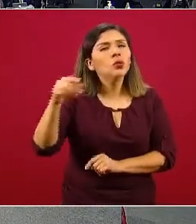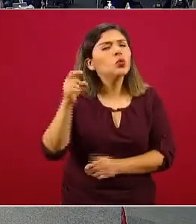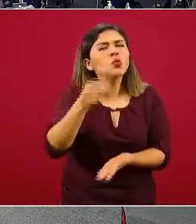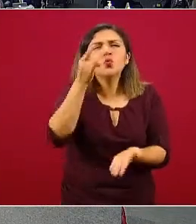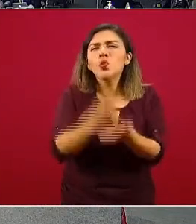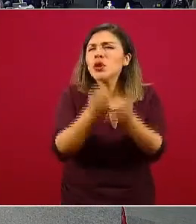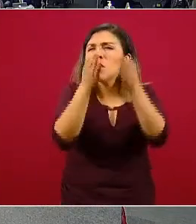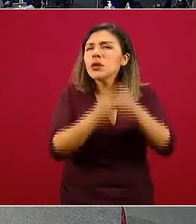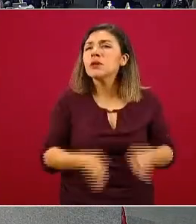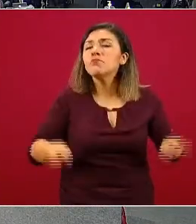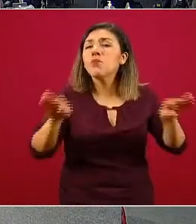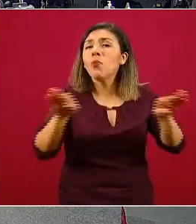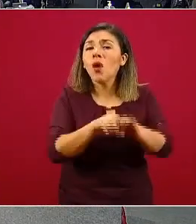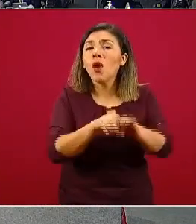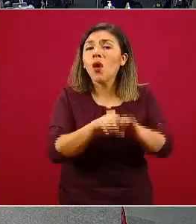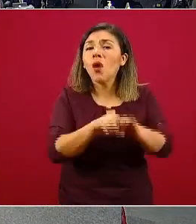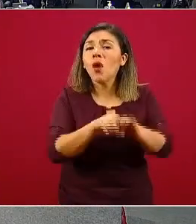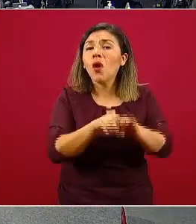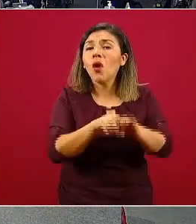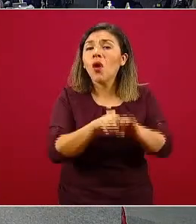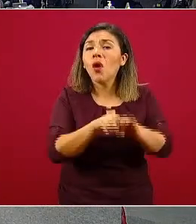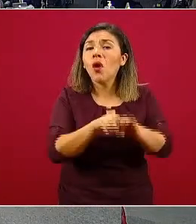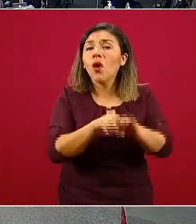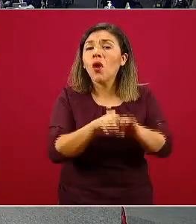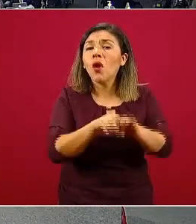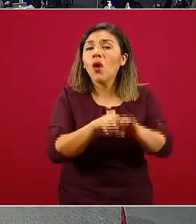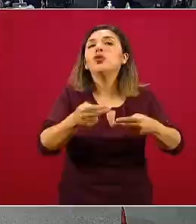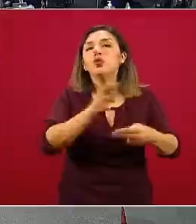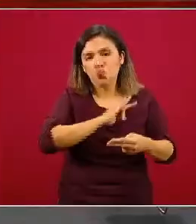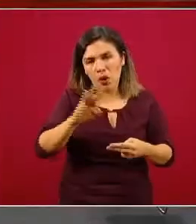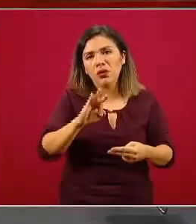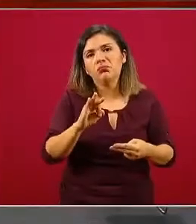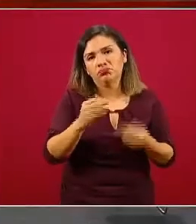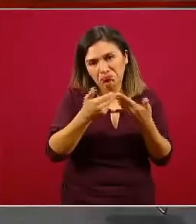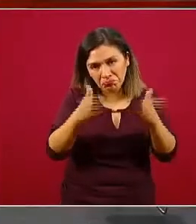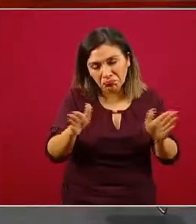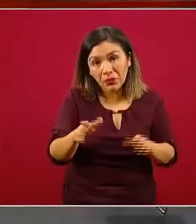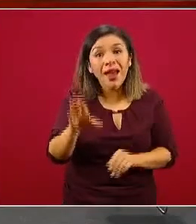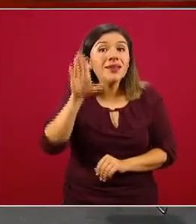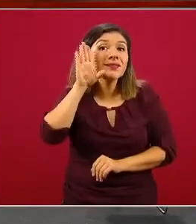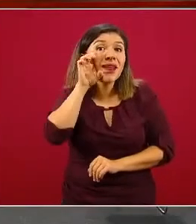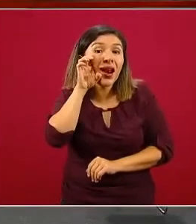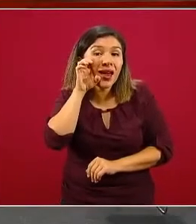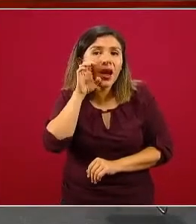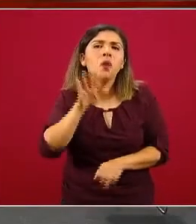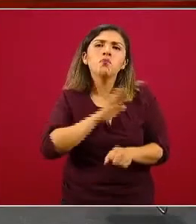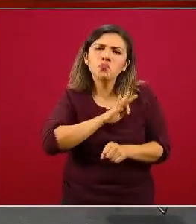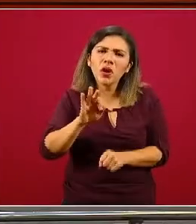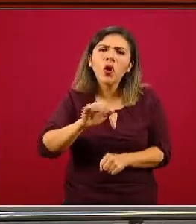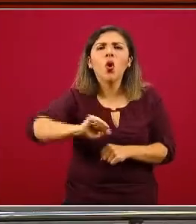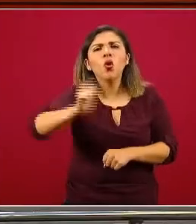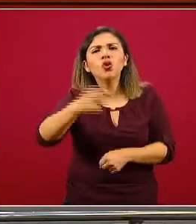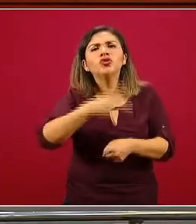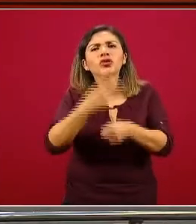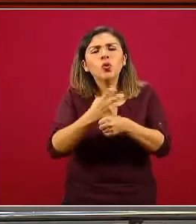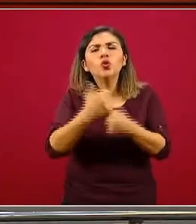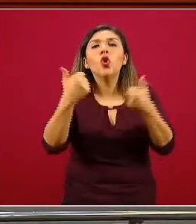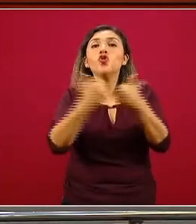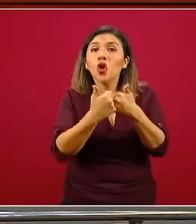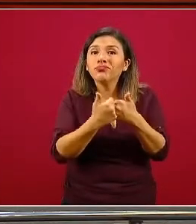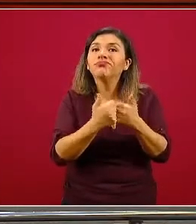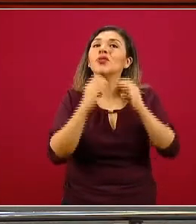esenciales podrán permanecer. Cuando se esté en naranja, se podrán sumar las no esenciales con restricciones.